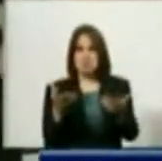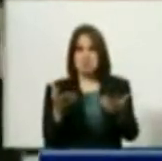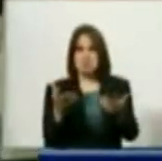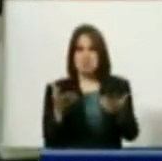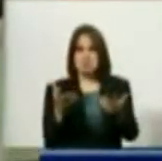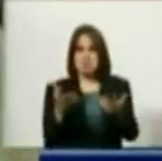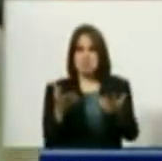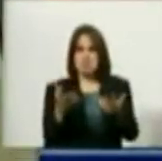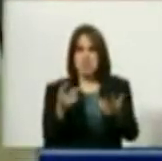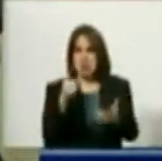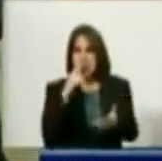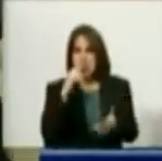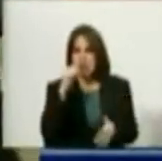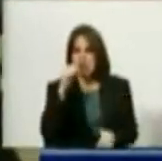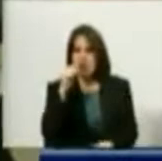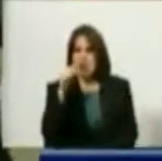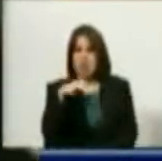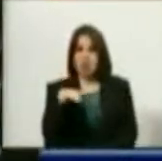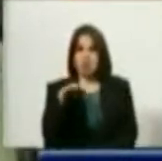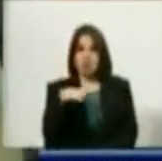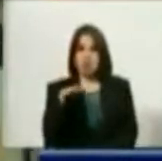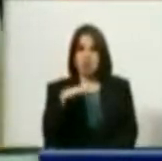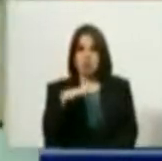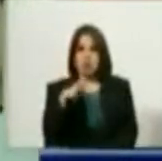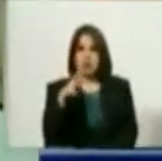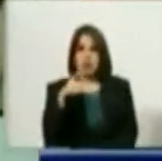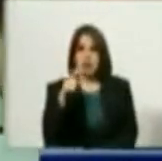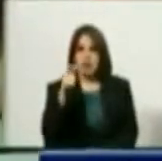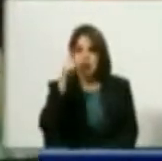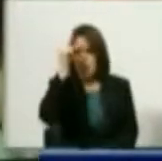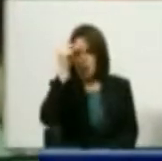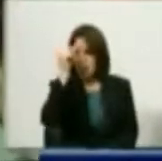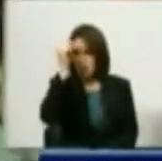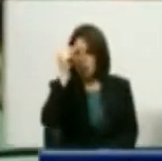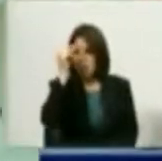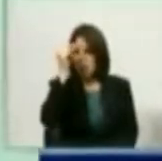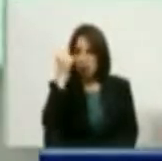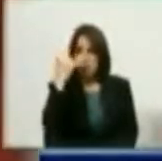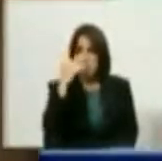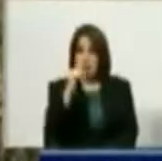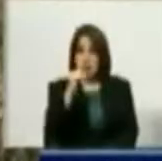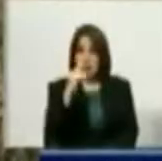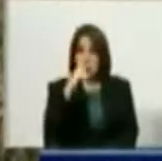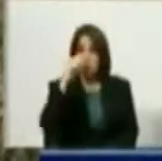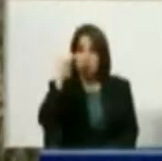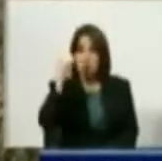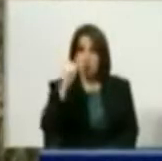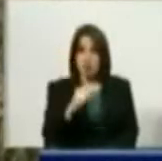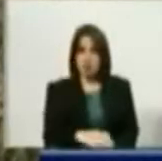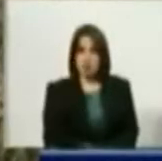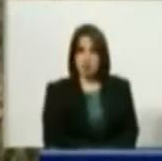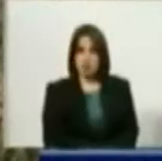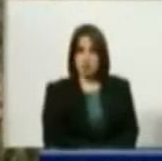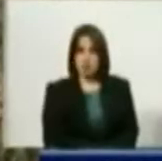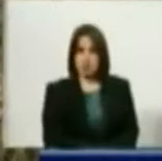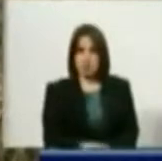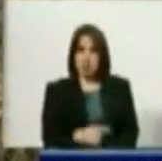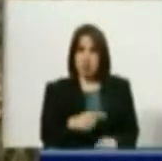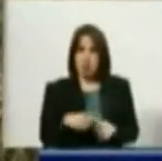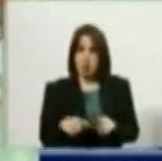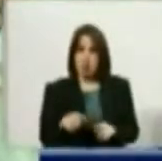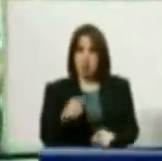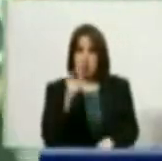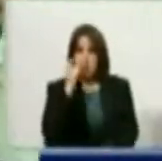Nicolás no está Nicolás aquí el de la bobina correcto y Pedro Carreño está por ahí también